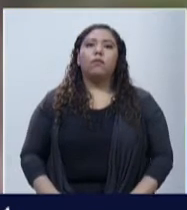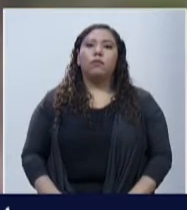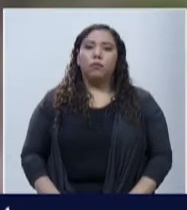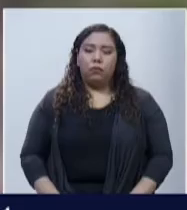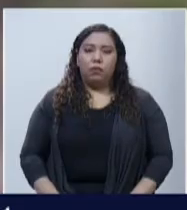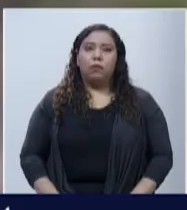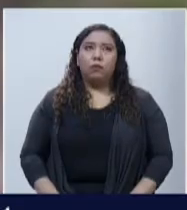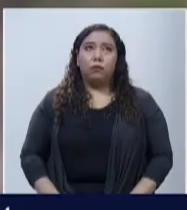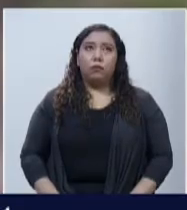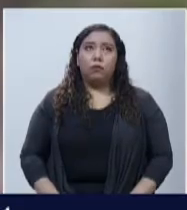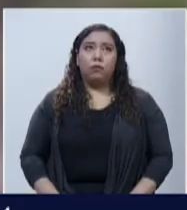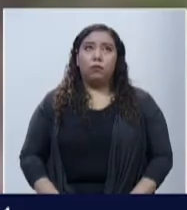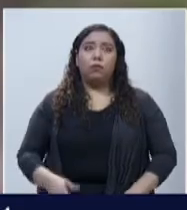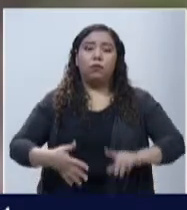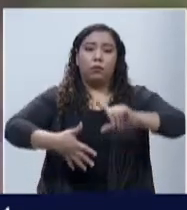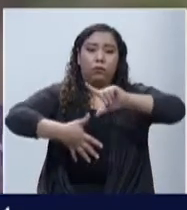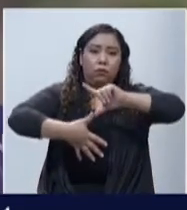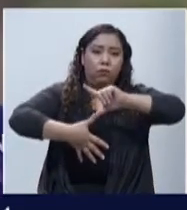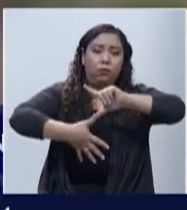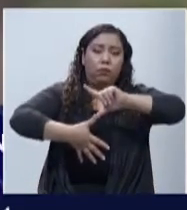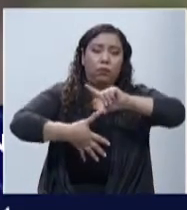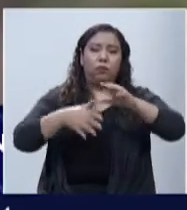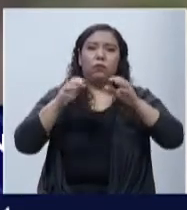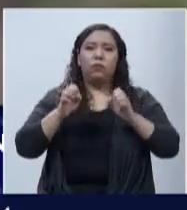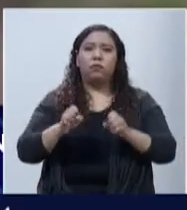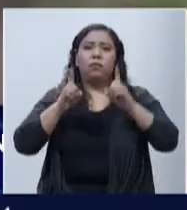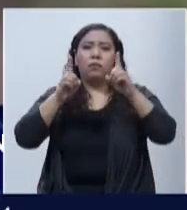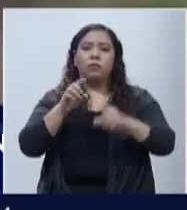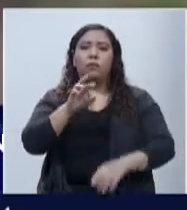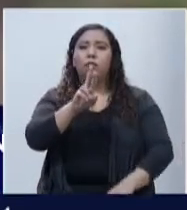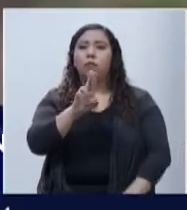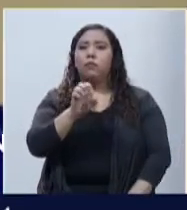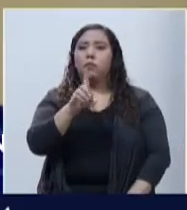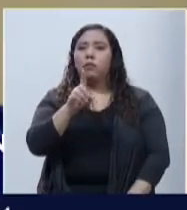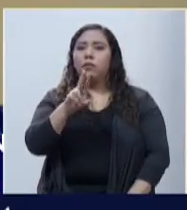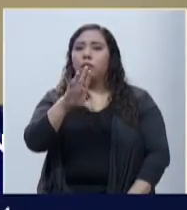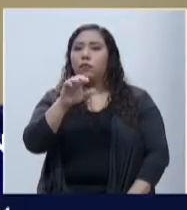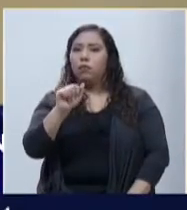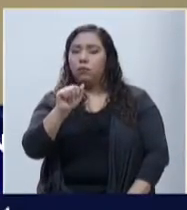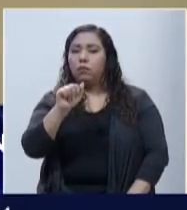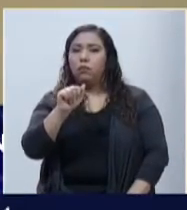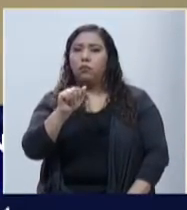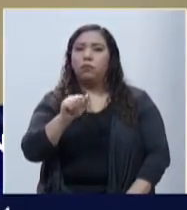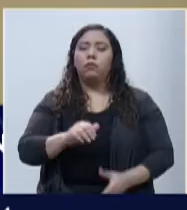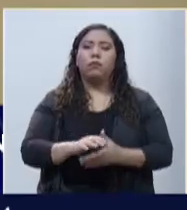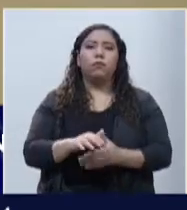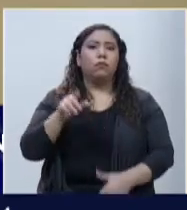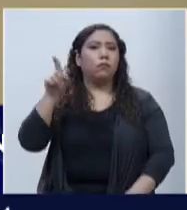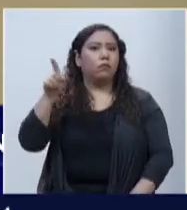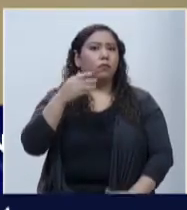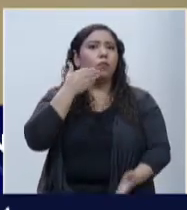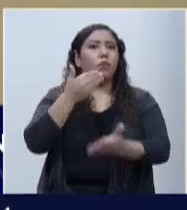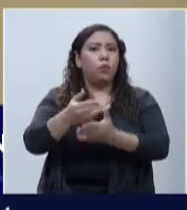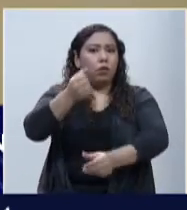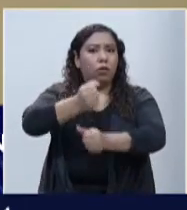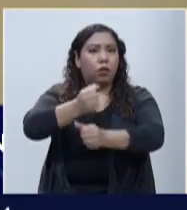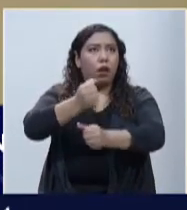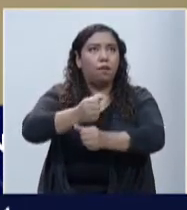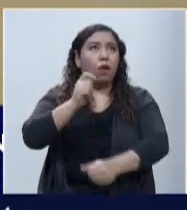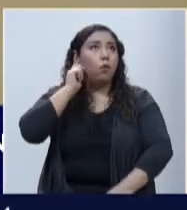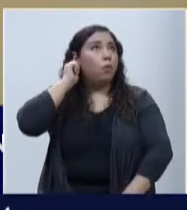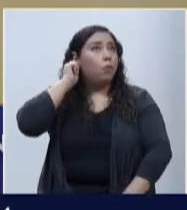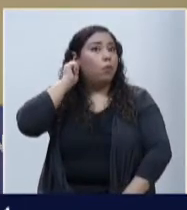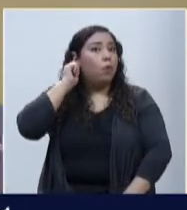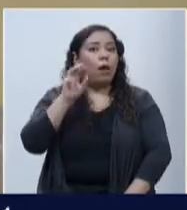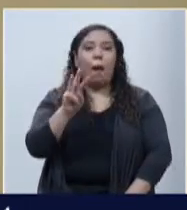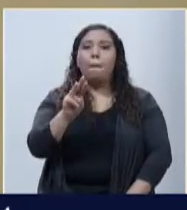la red latinoamericana por la educación educa en una ceremonia especial reconoció la labor de la docente hondureña maría